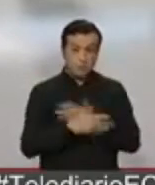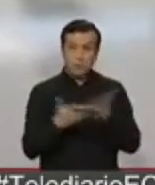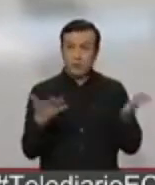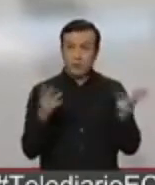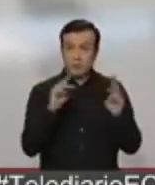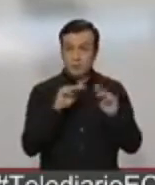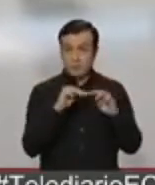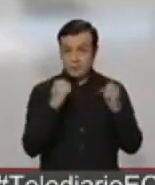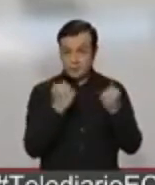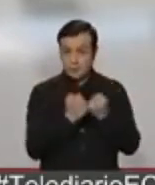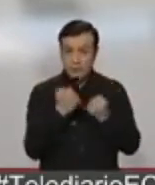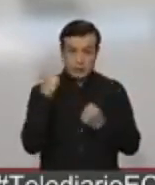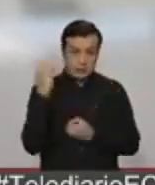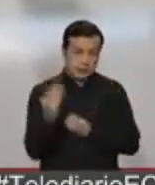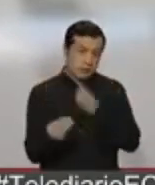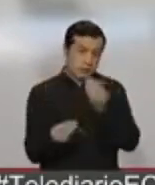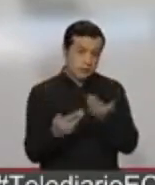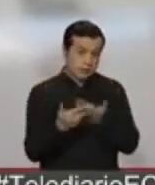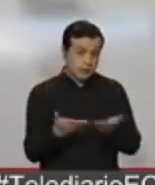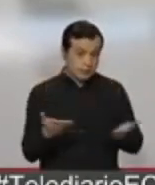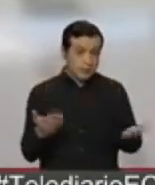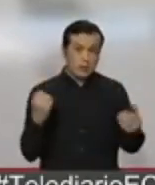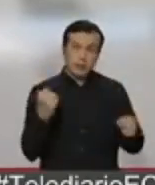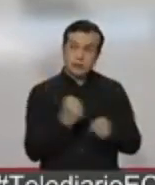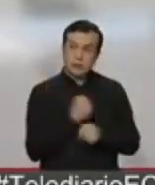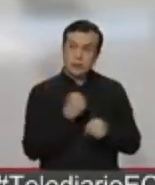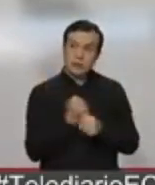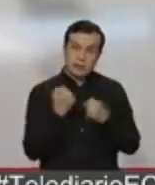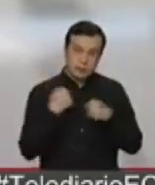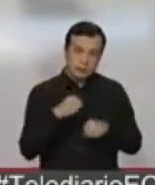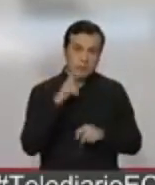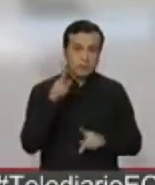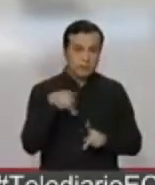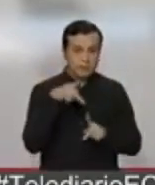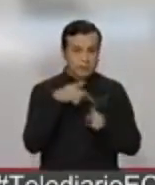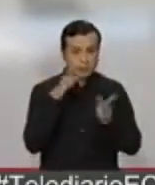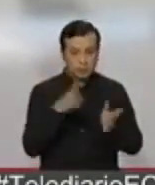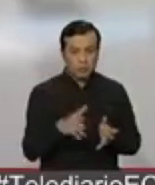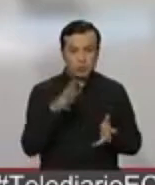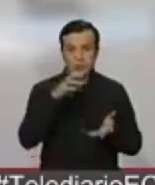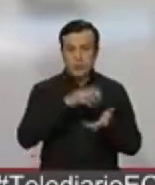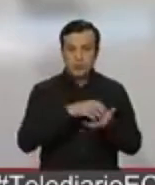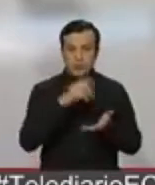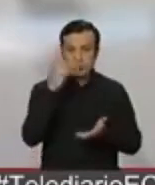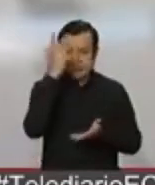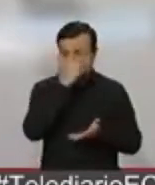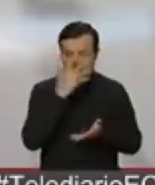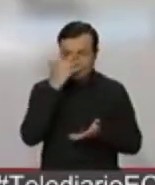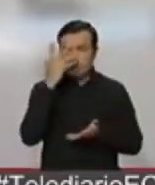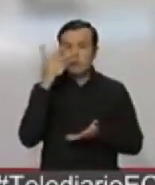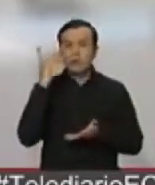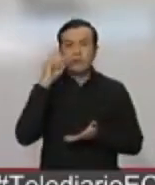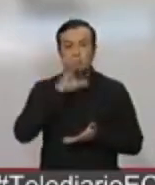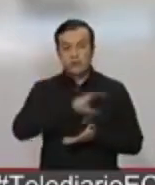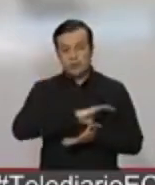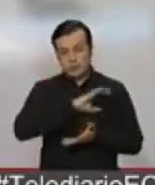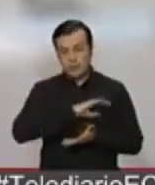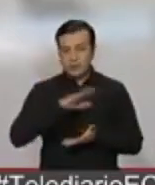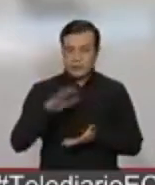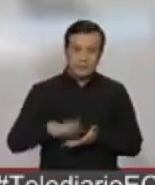a través del ministerio de inclusión económica y social trabajadas con la prefectura de esmeraldas con los gobiernos de autónomos descentralizados